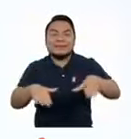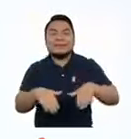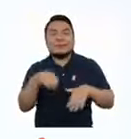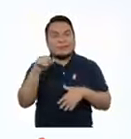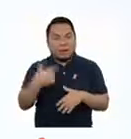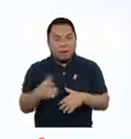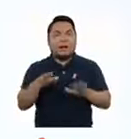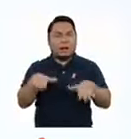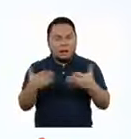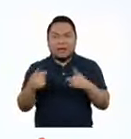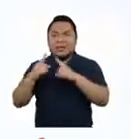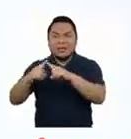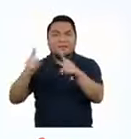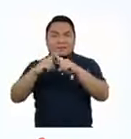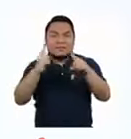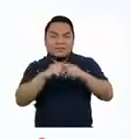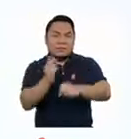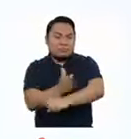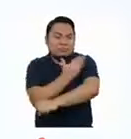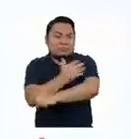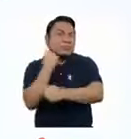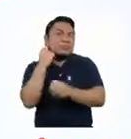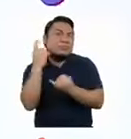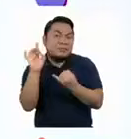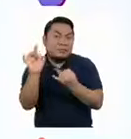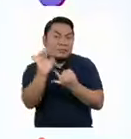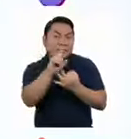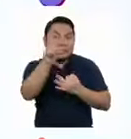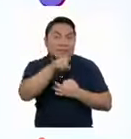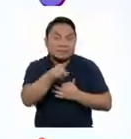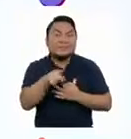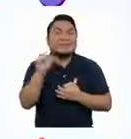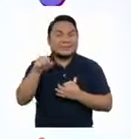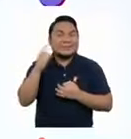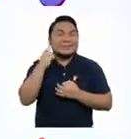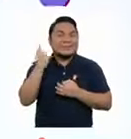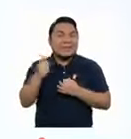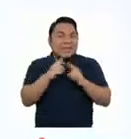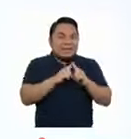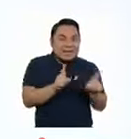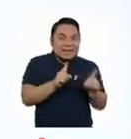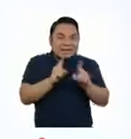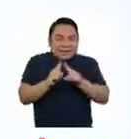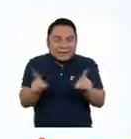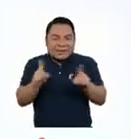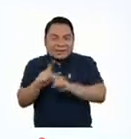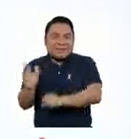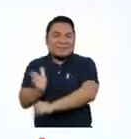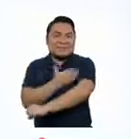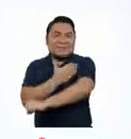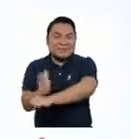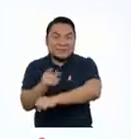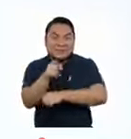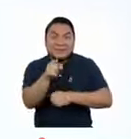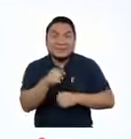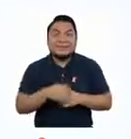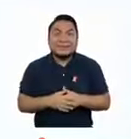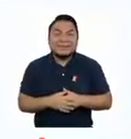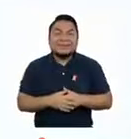¿hay diferencias en el ritmo de la canción? ¿Se dieron cuenta cuáles eran?